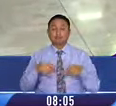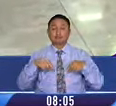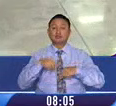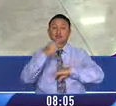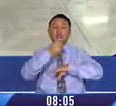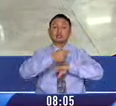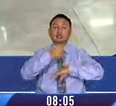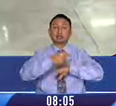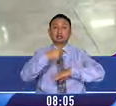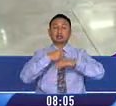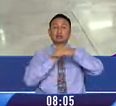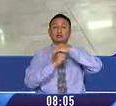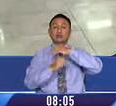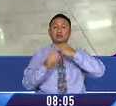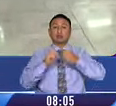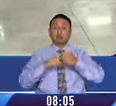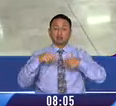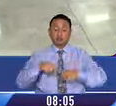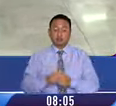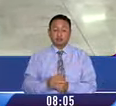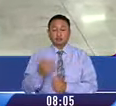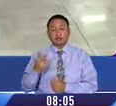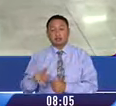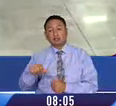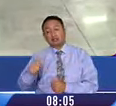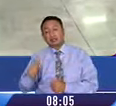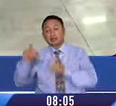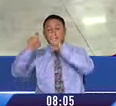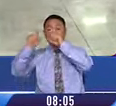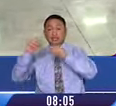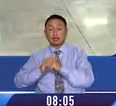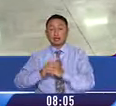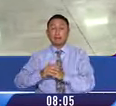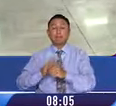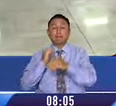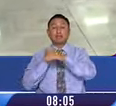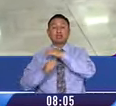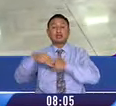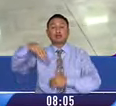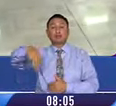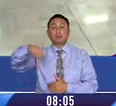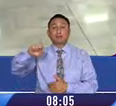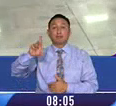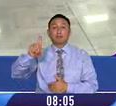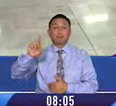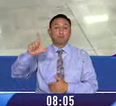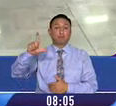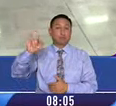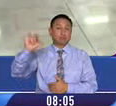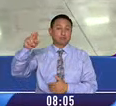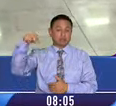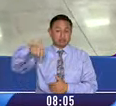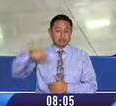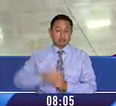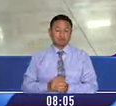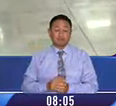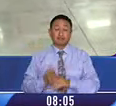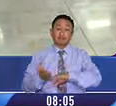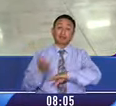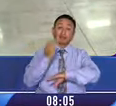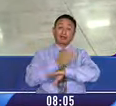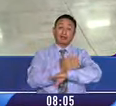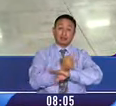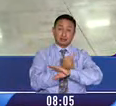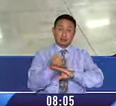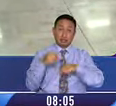gerente del Metro de Quito y también con la operadora Metro Medellín. Recordemos que esta reunión ha sido solicitada la semana